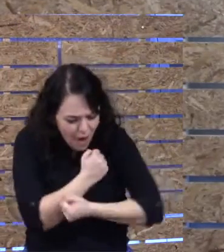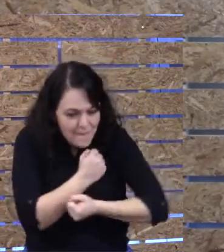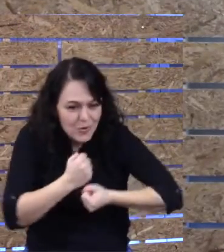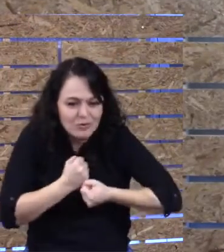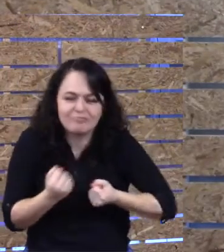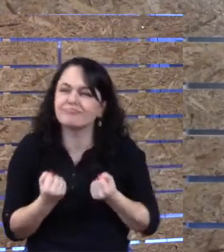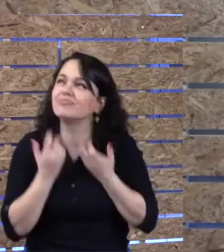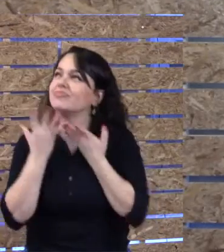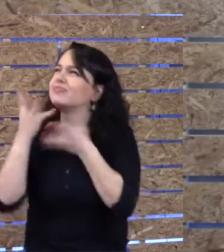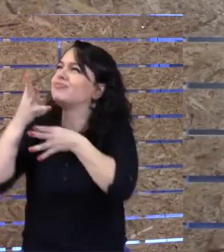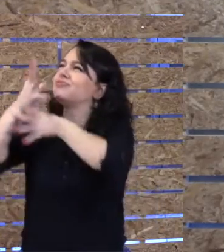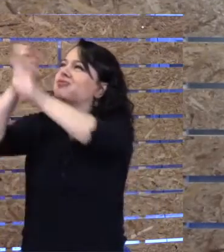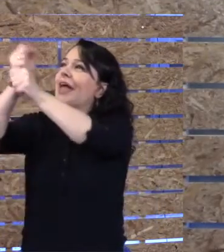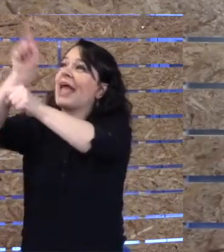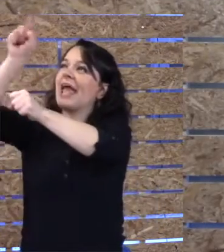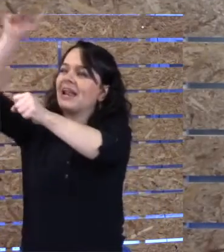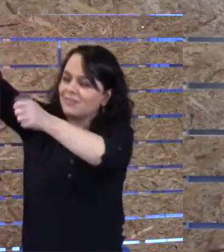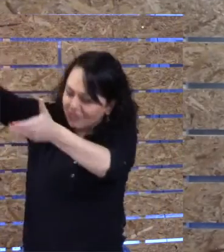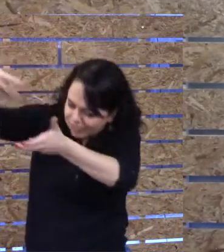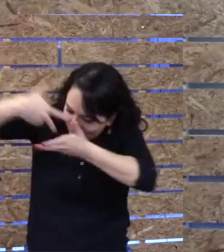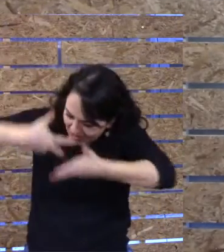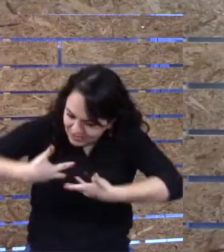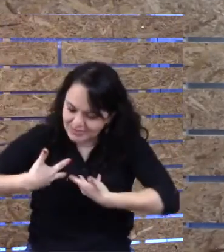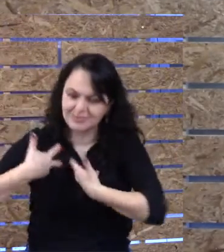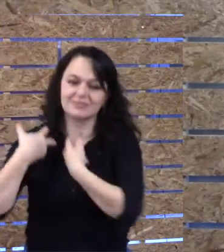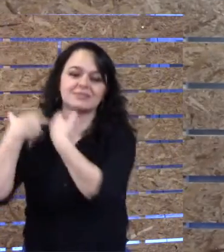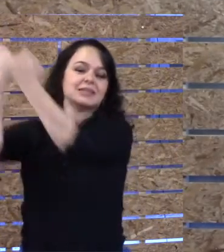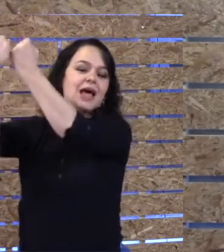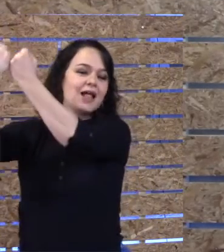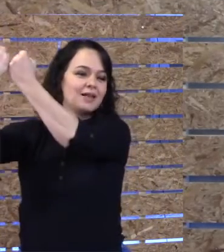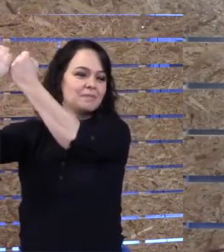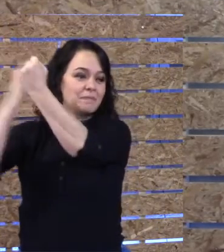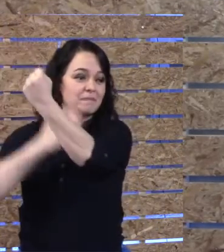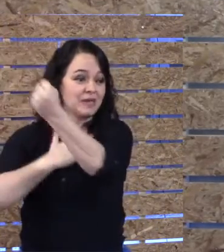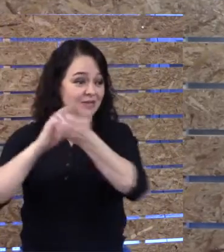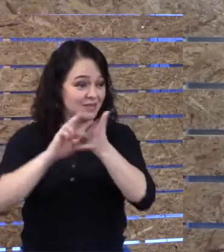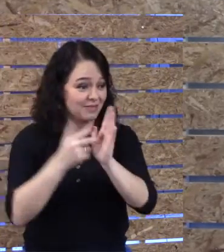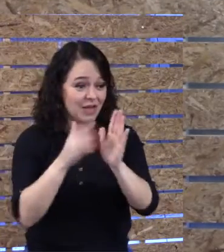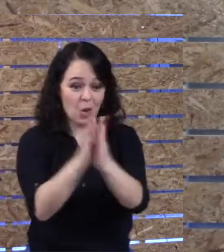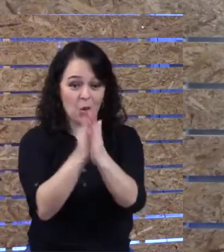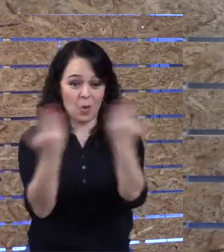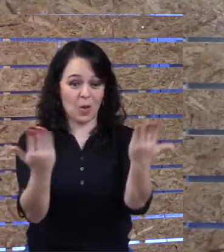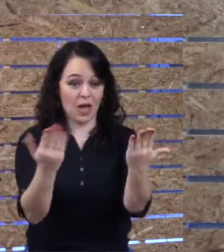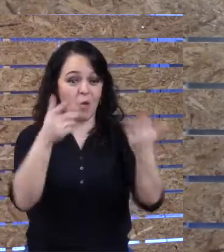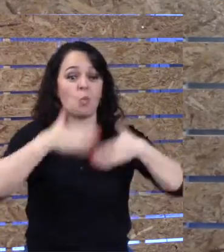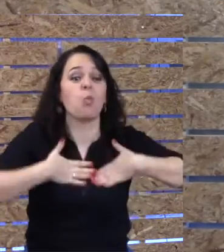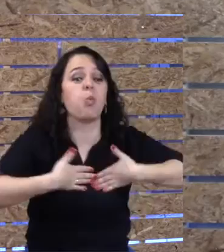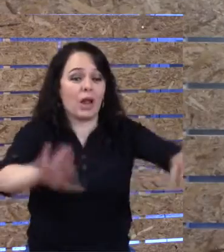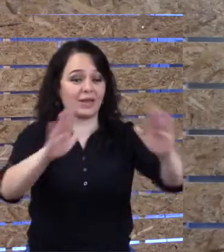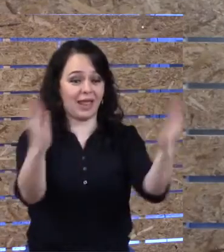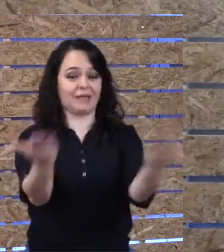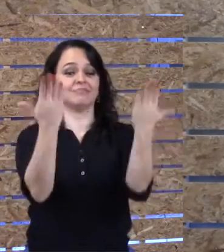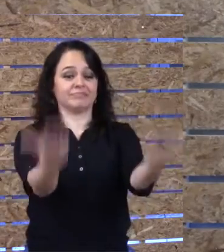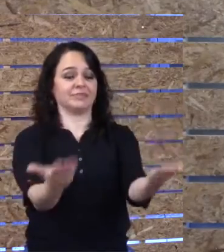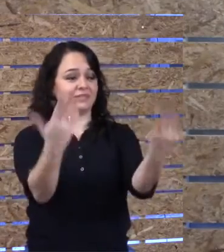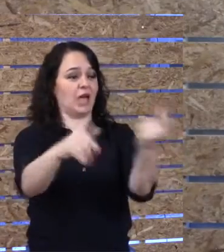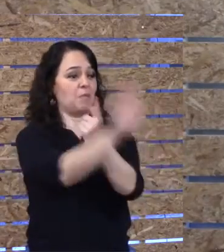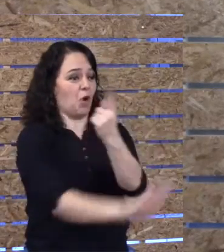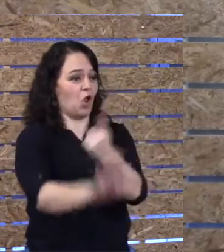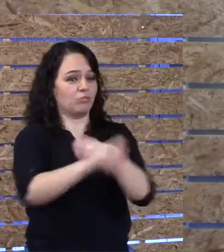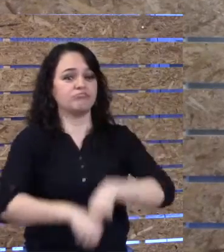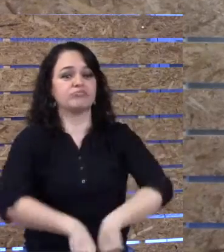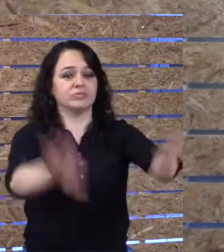rescataré. Entonces, ¿para quién es ese salmo? Para todo el que baje la aplicación, para todo el que reciba mi mensaje por